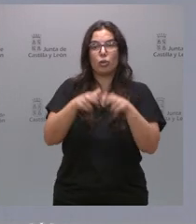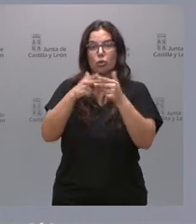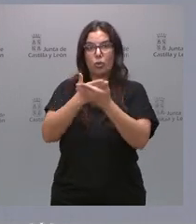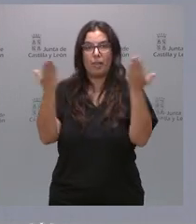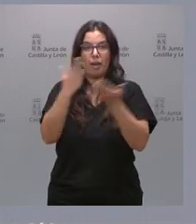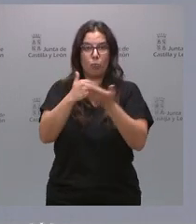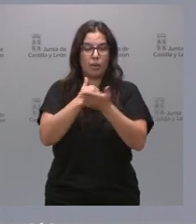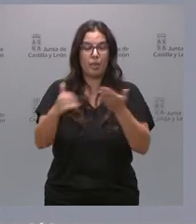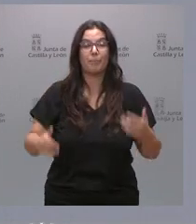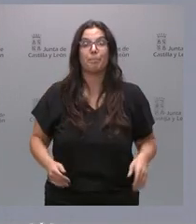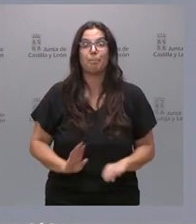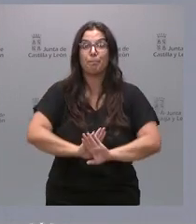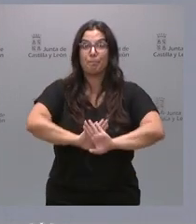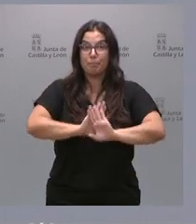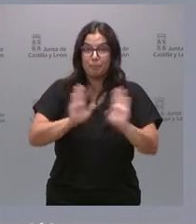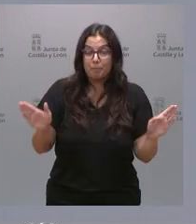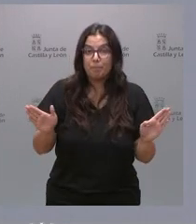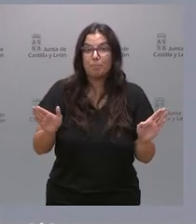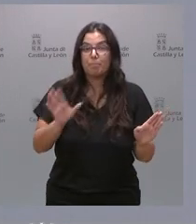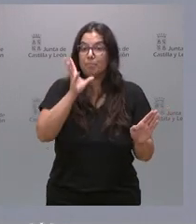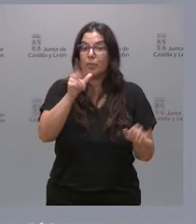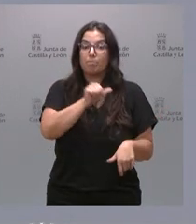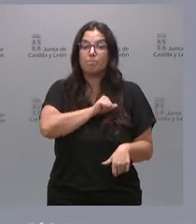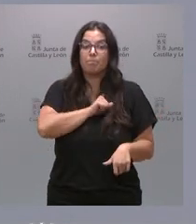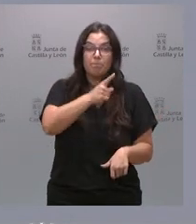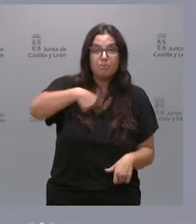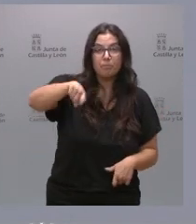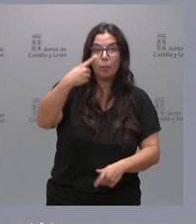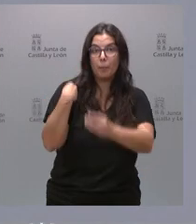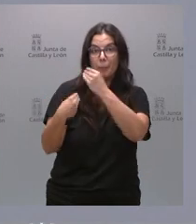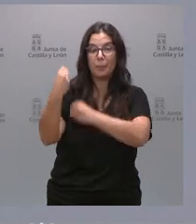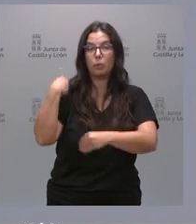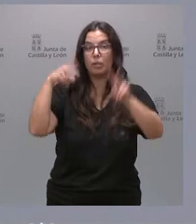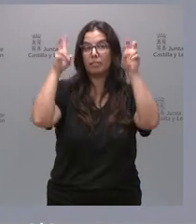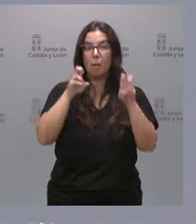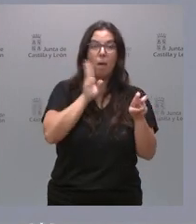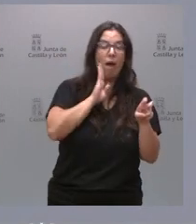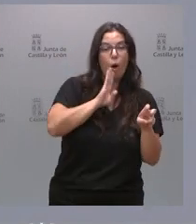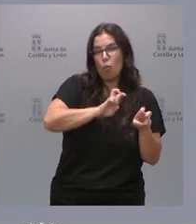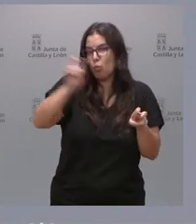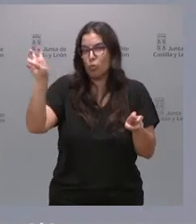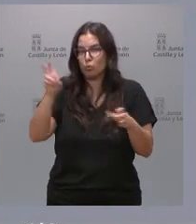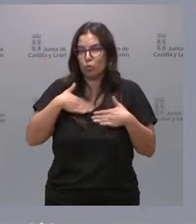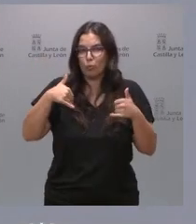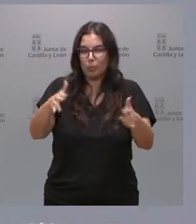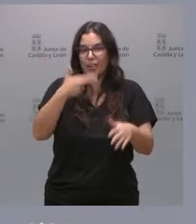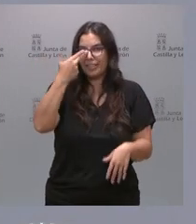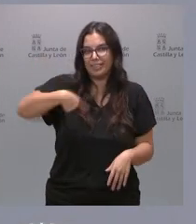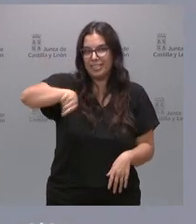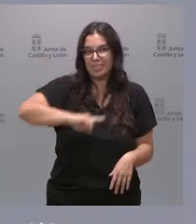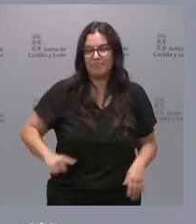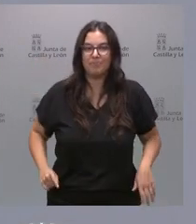nuestra comunidad Autónoma y sin más pues quedo a la espera de sus preguntas sobre estos asuntos sobre cualquier otro que pueda suscitar su